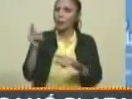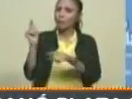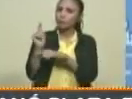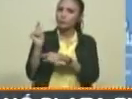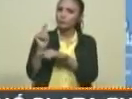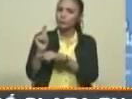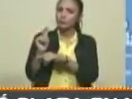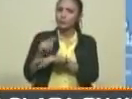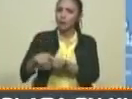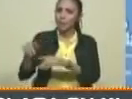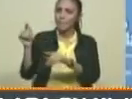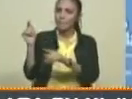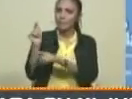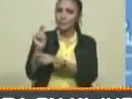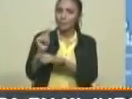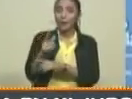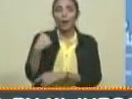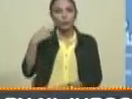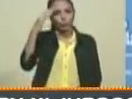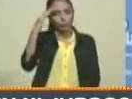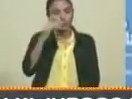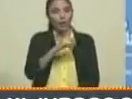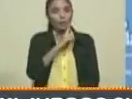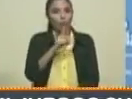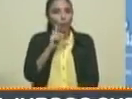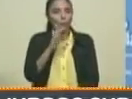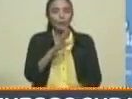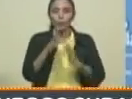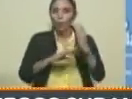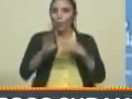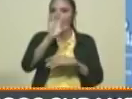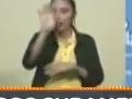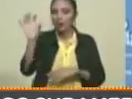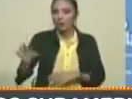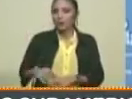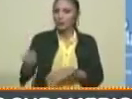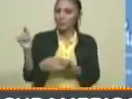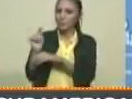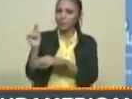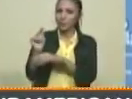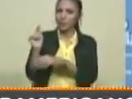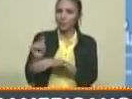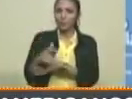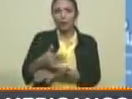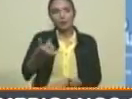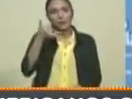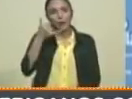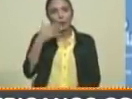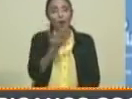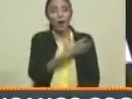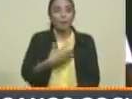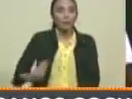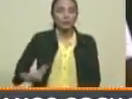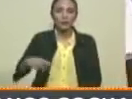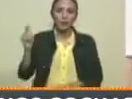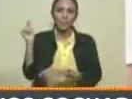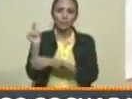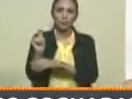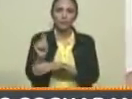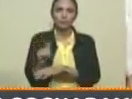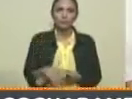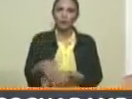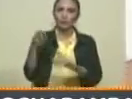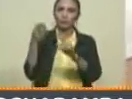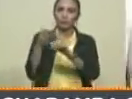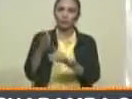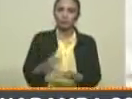sé. Nombre y apellido y país. Llamaron al presidente y lo amenazaron personalmente.